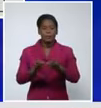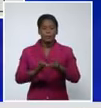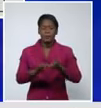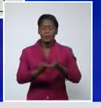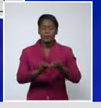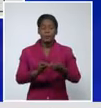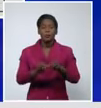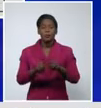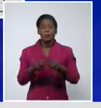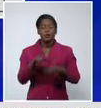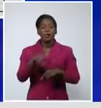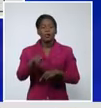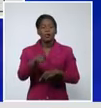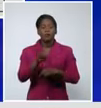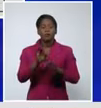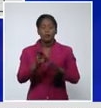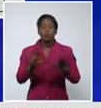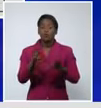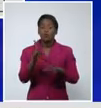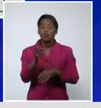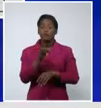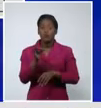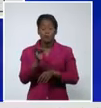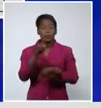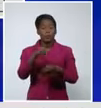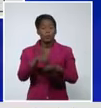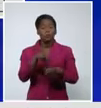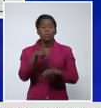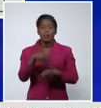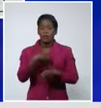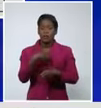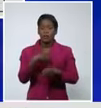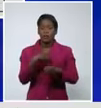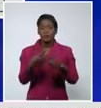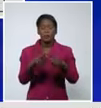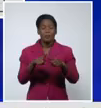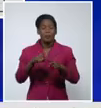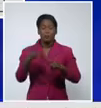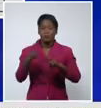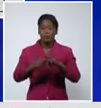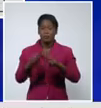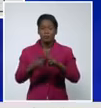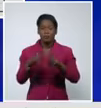casos en 12 de sus 13 municipios en los últimos 15 días.